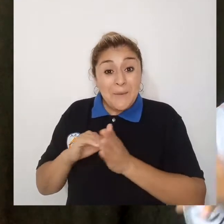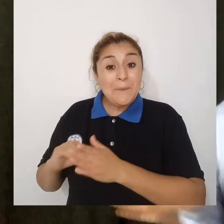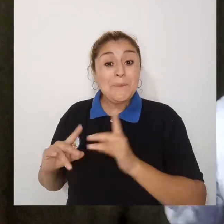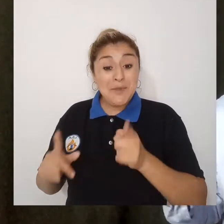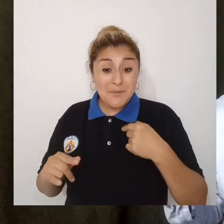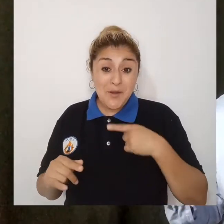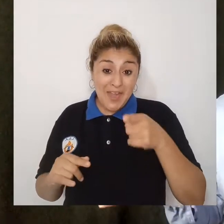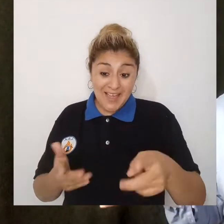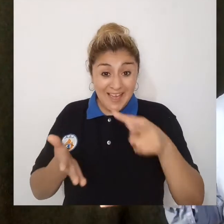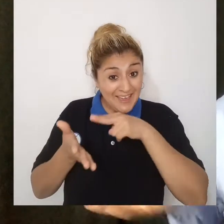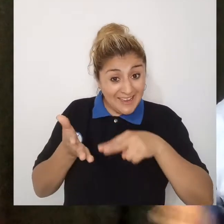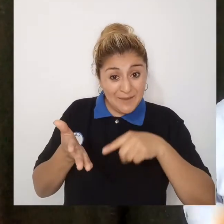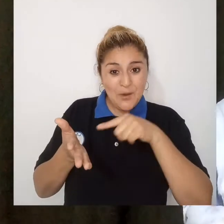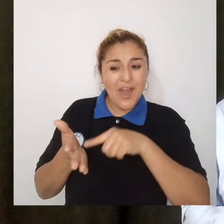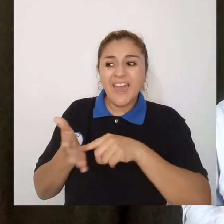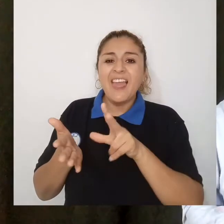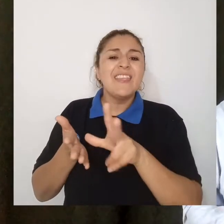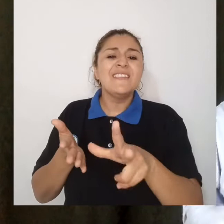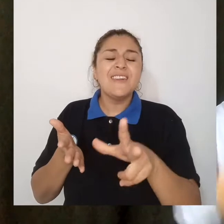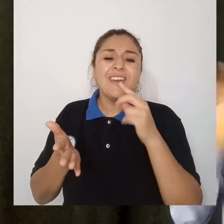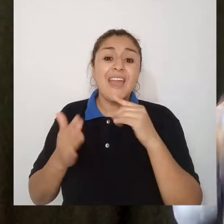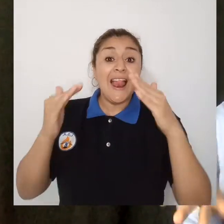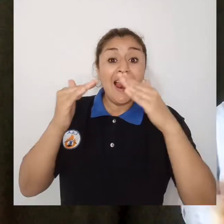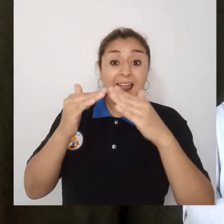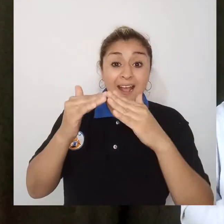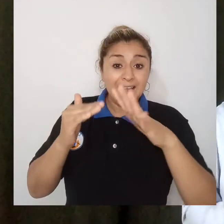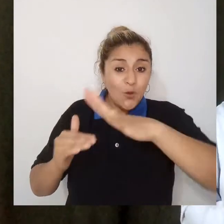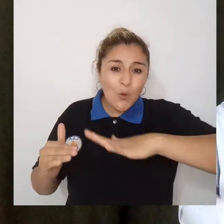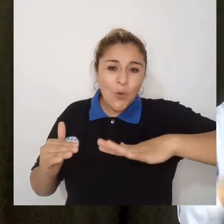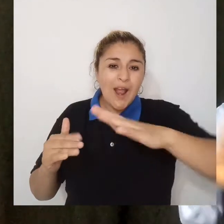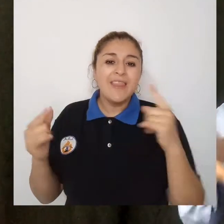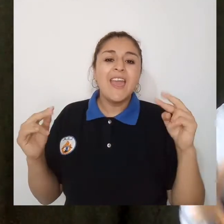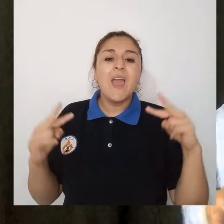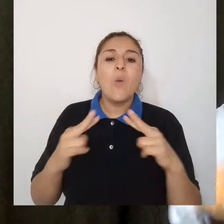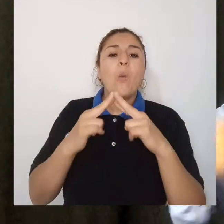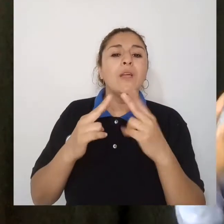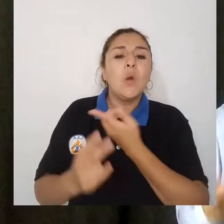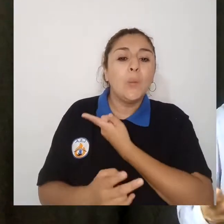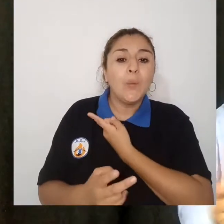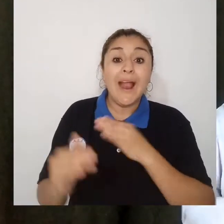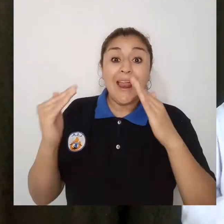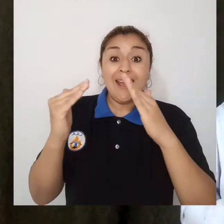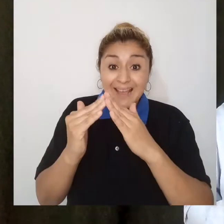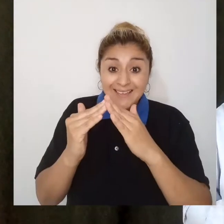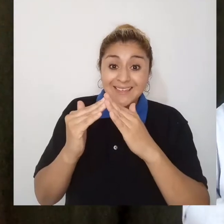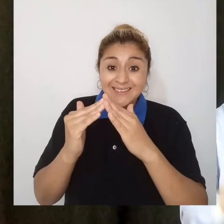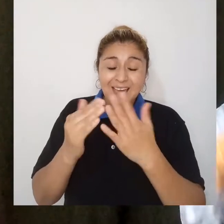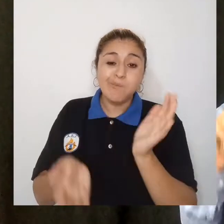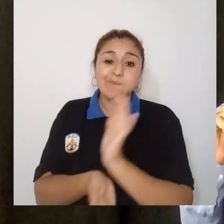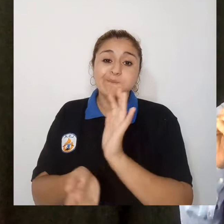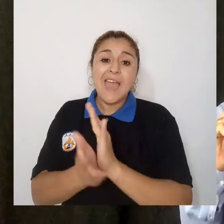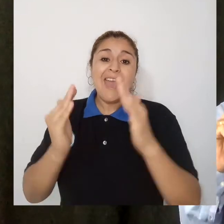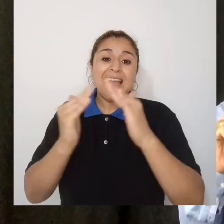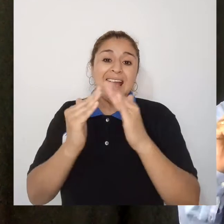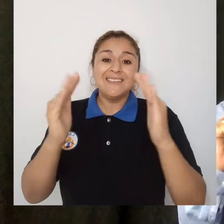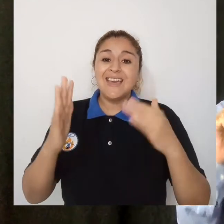casas que eran casas bíblicas se reunían en las casas partía en el pan otra vez repite y comían juntos